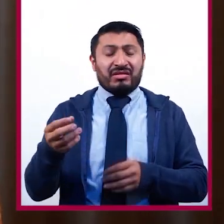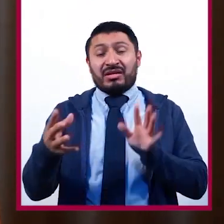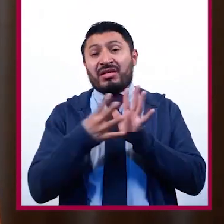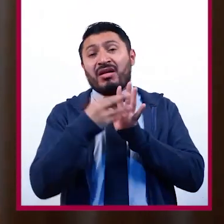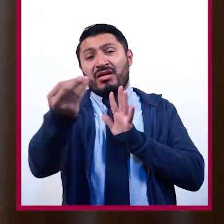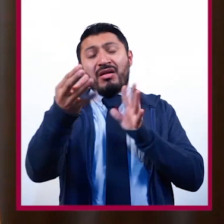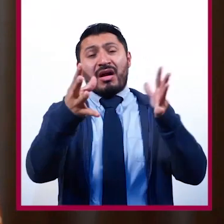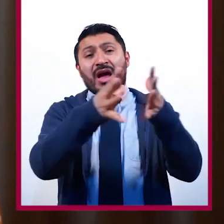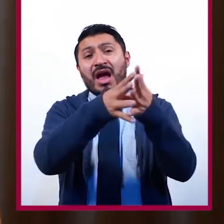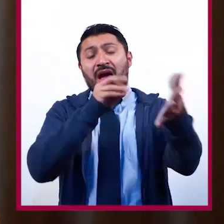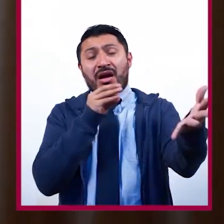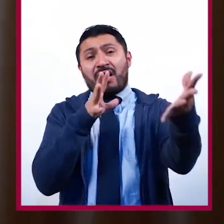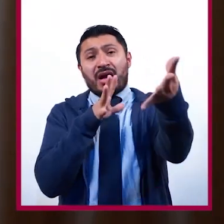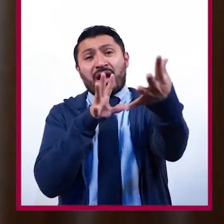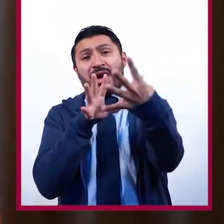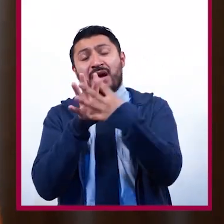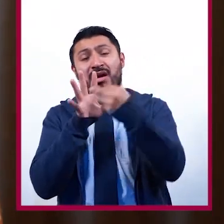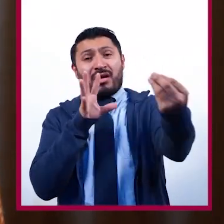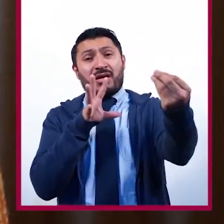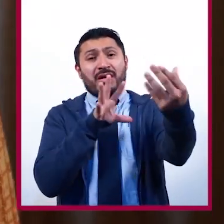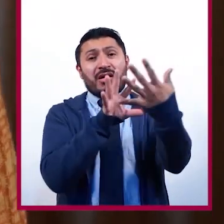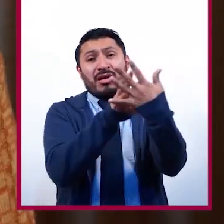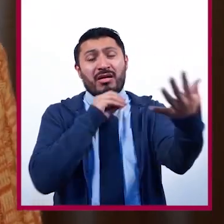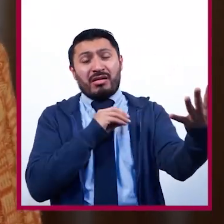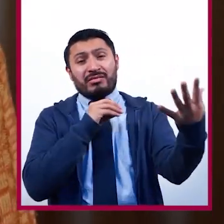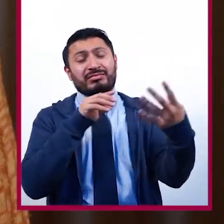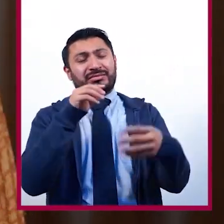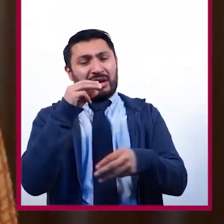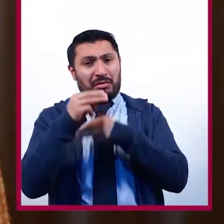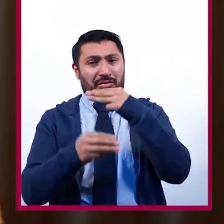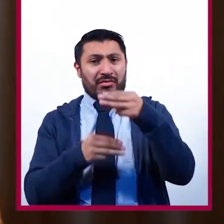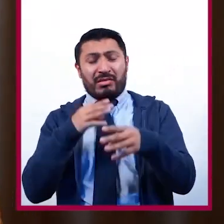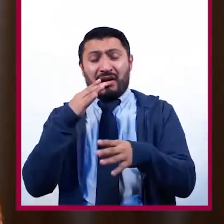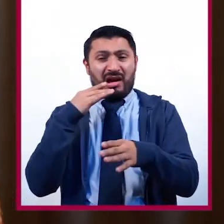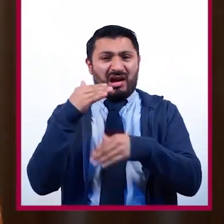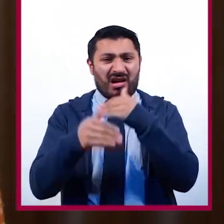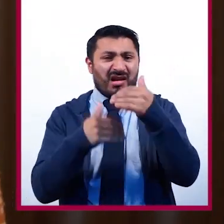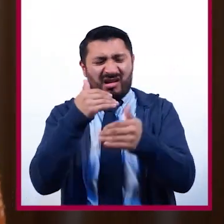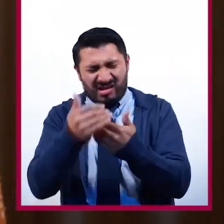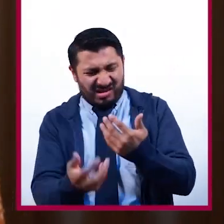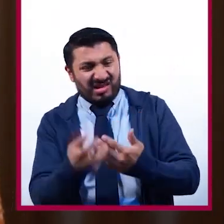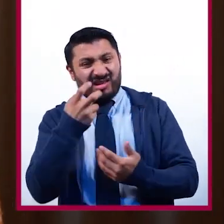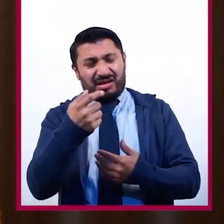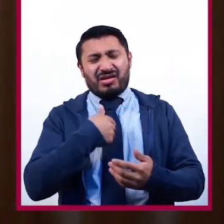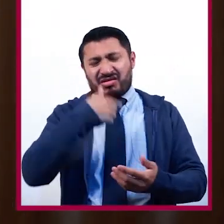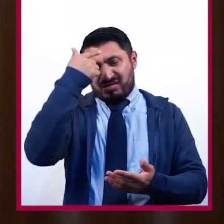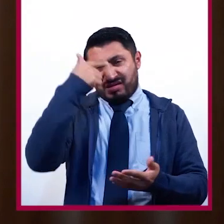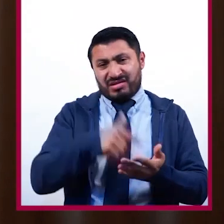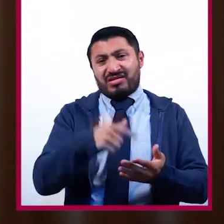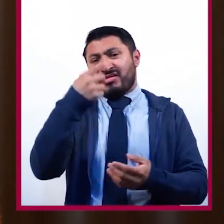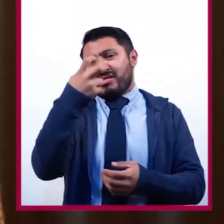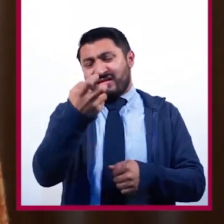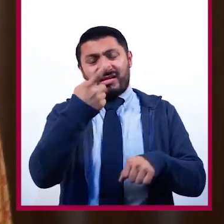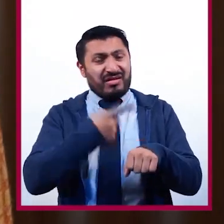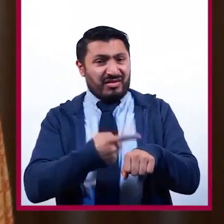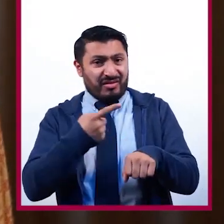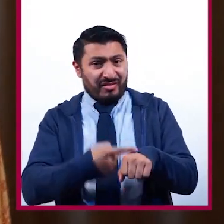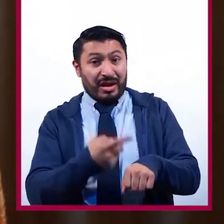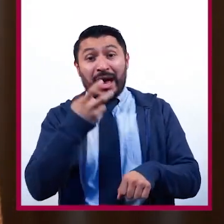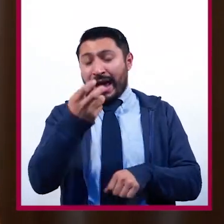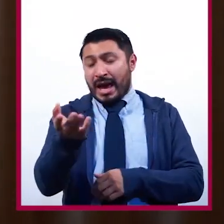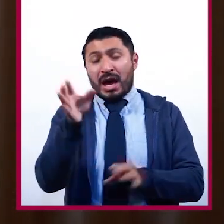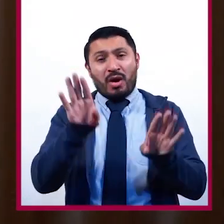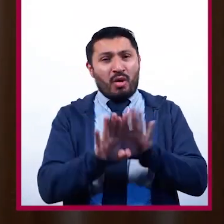otros, va habiendo mutaciones, y pues yo creo que eso es lo que origina las enfermedades. De hecho, es la